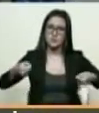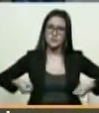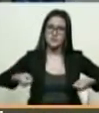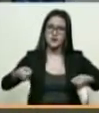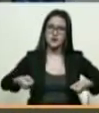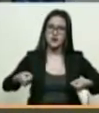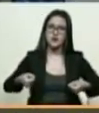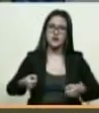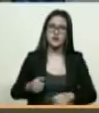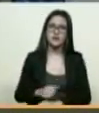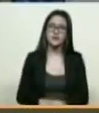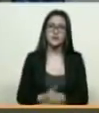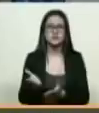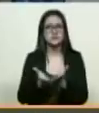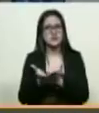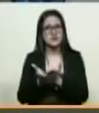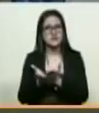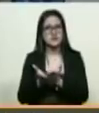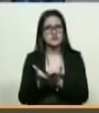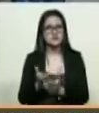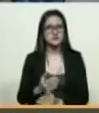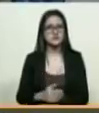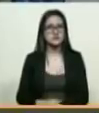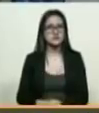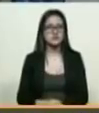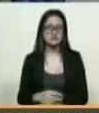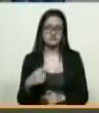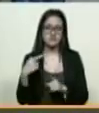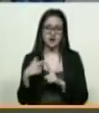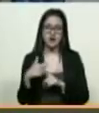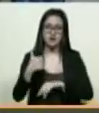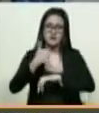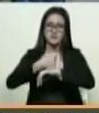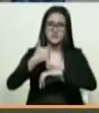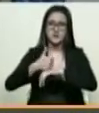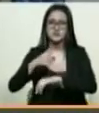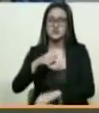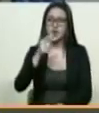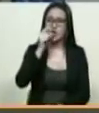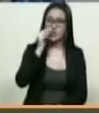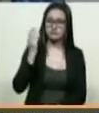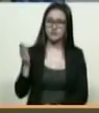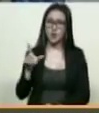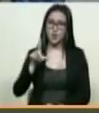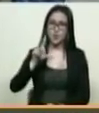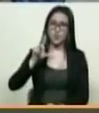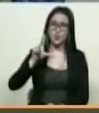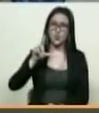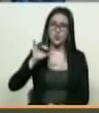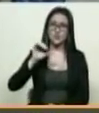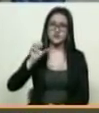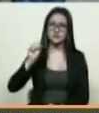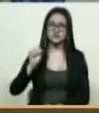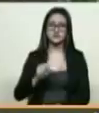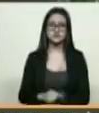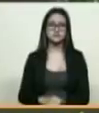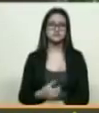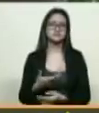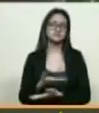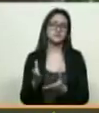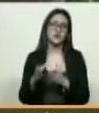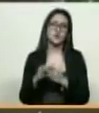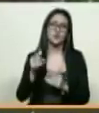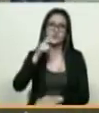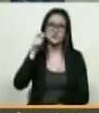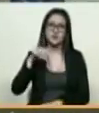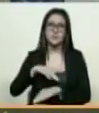y Autoservicios. Aquí me acompaña su representante, el señor Luis Rodríguez, y también todos los compañeros